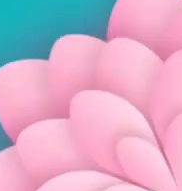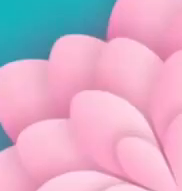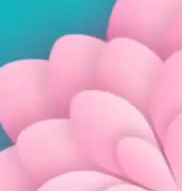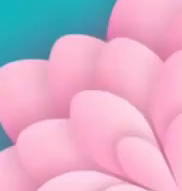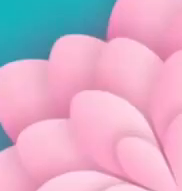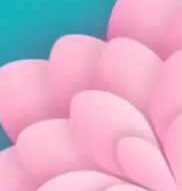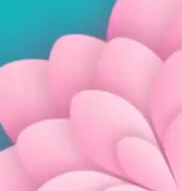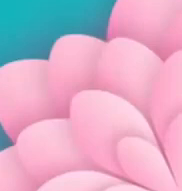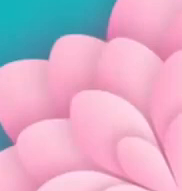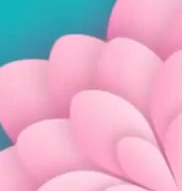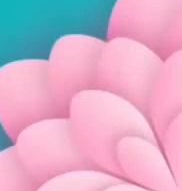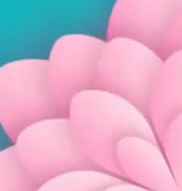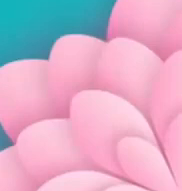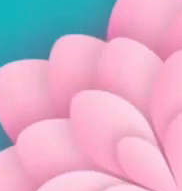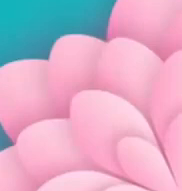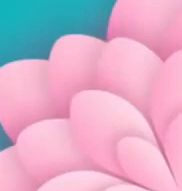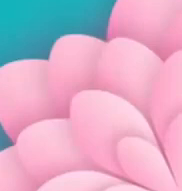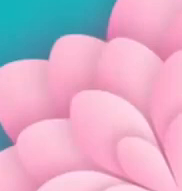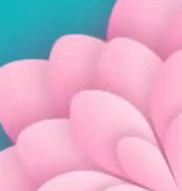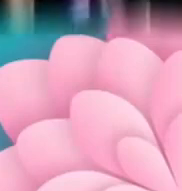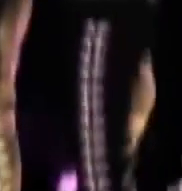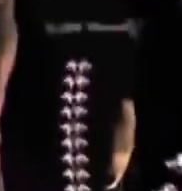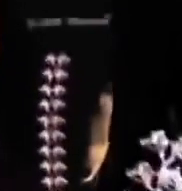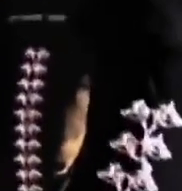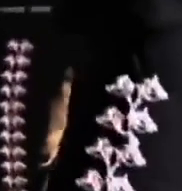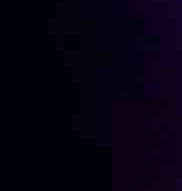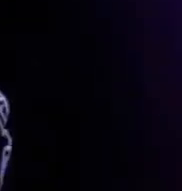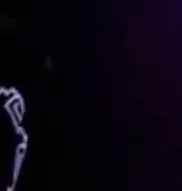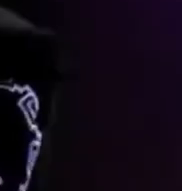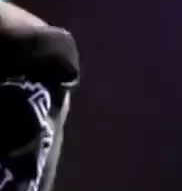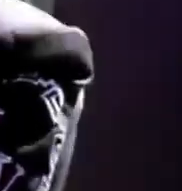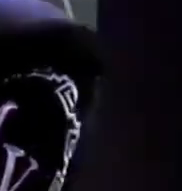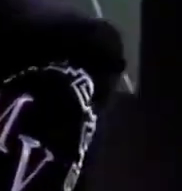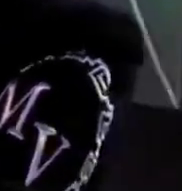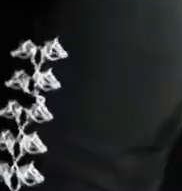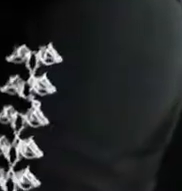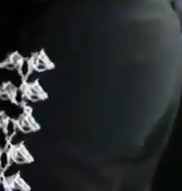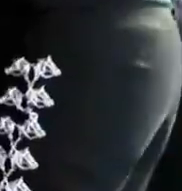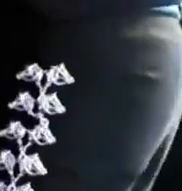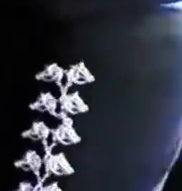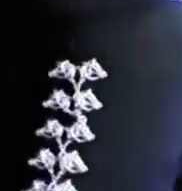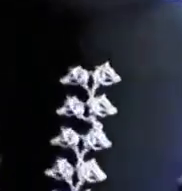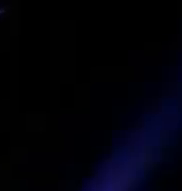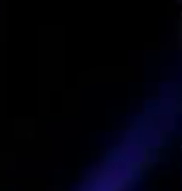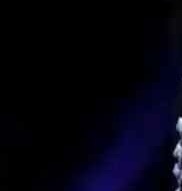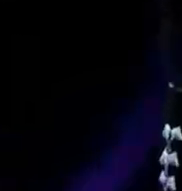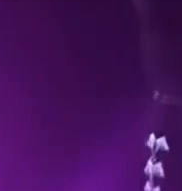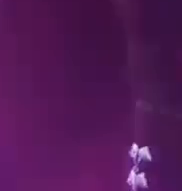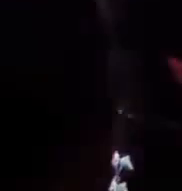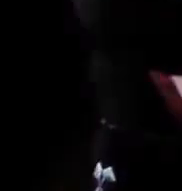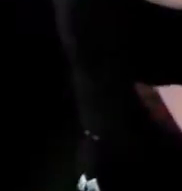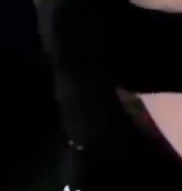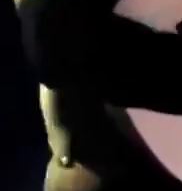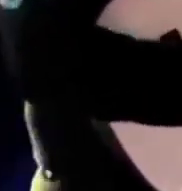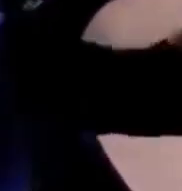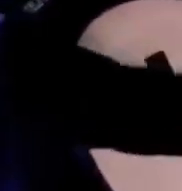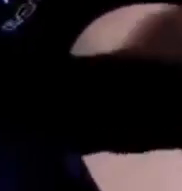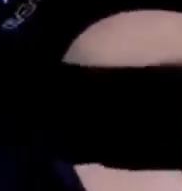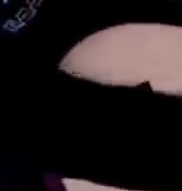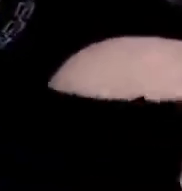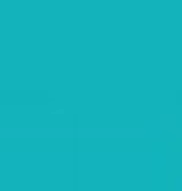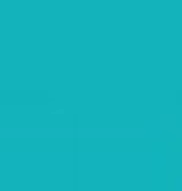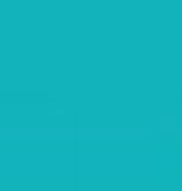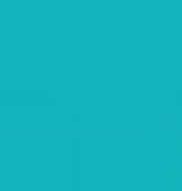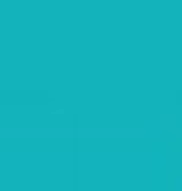Los festejos de mamá inician este 10 de mayo con la serenata del Mariachi Vargas de Tecalitlán, el mejor mariachi